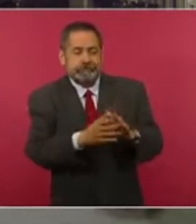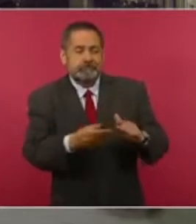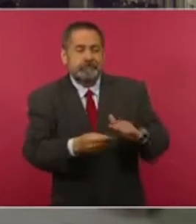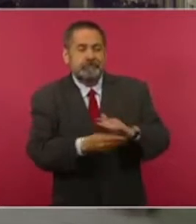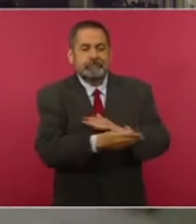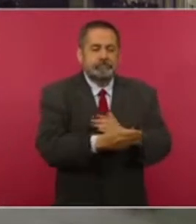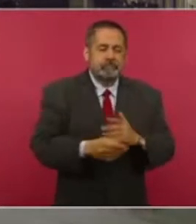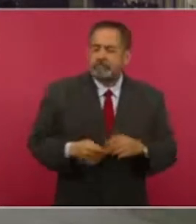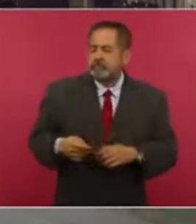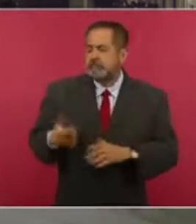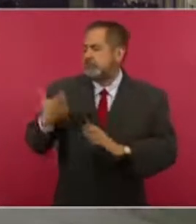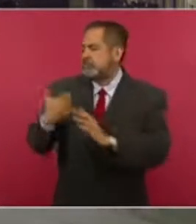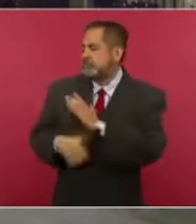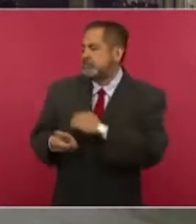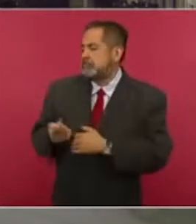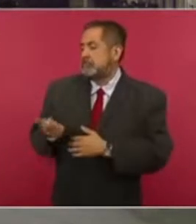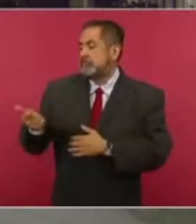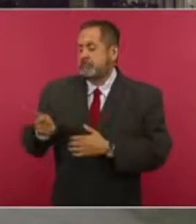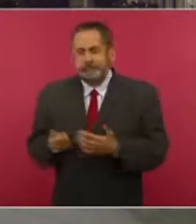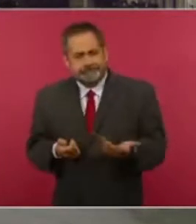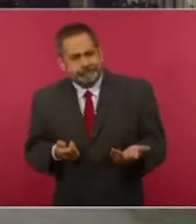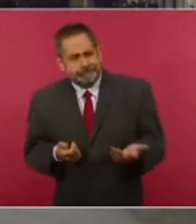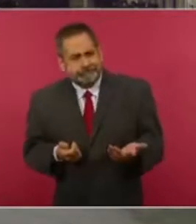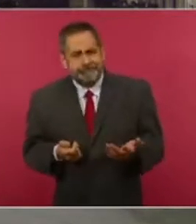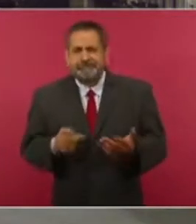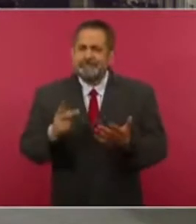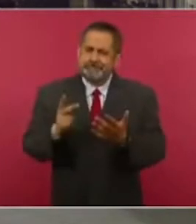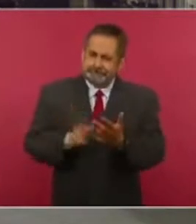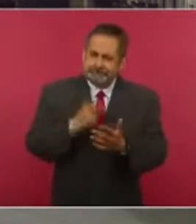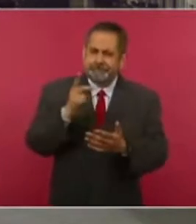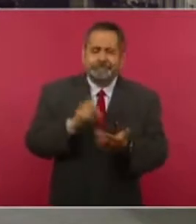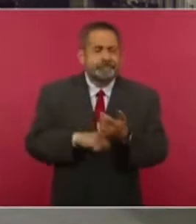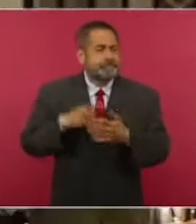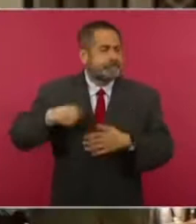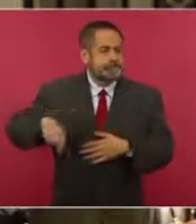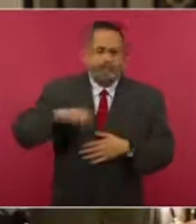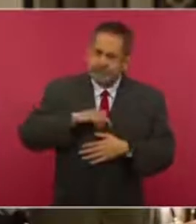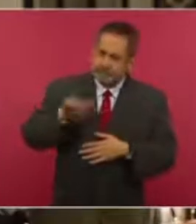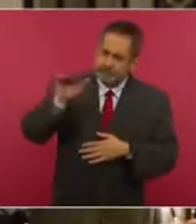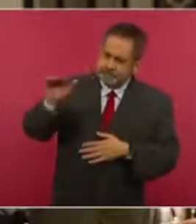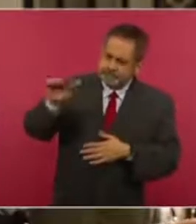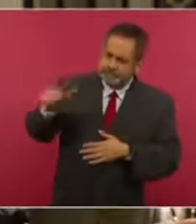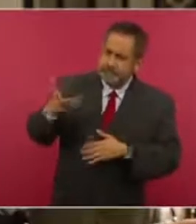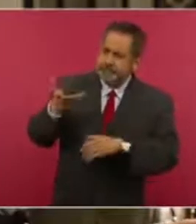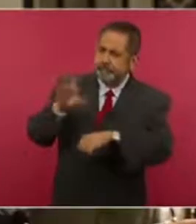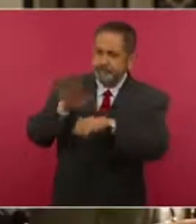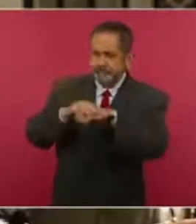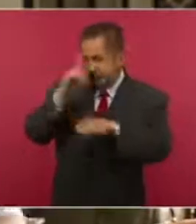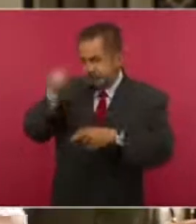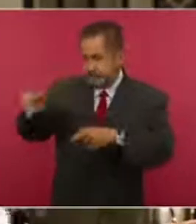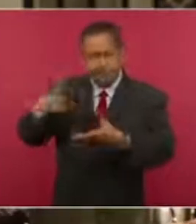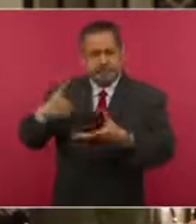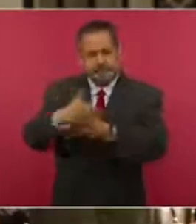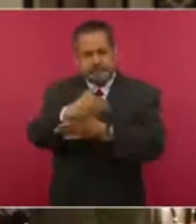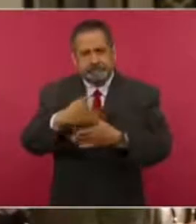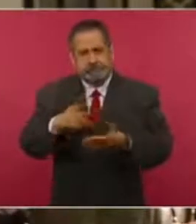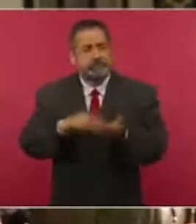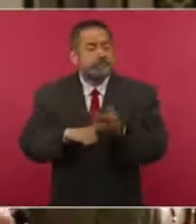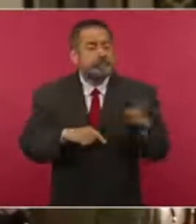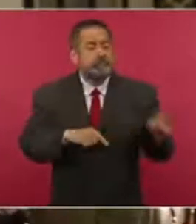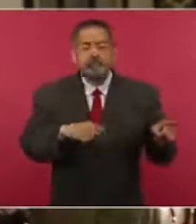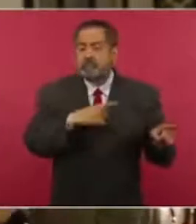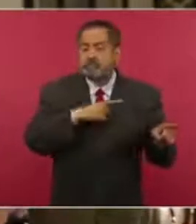del avalúo. Nuevamente, señor presidente, los ejidatarios solicitan su intervención para que a derecho la empresa